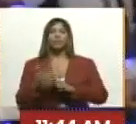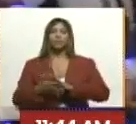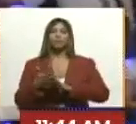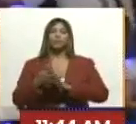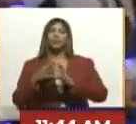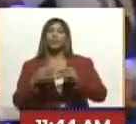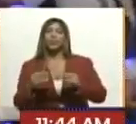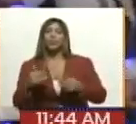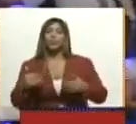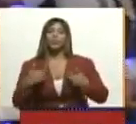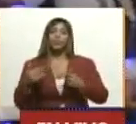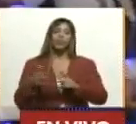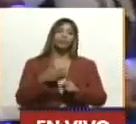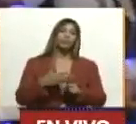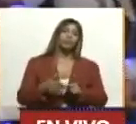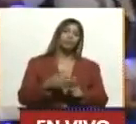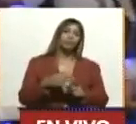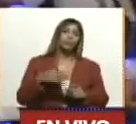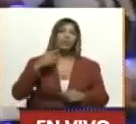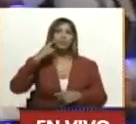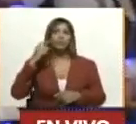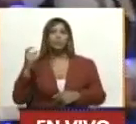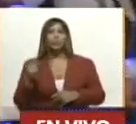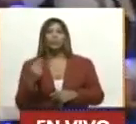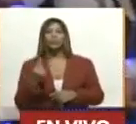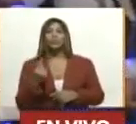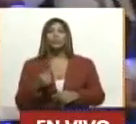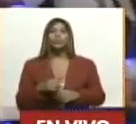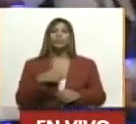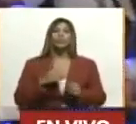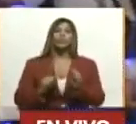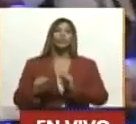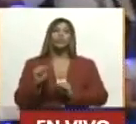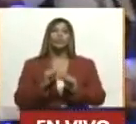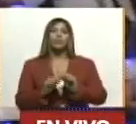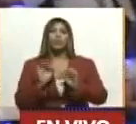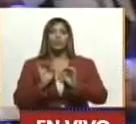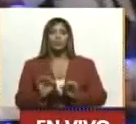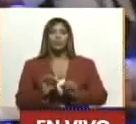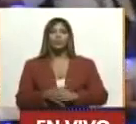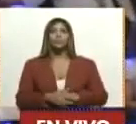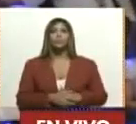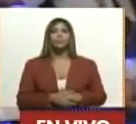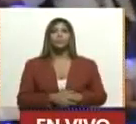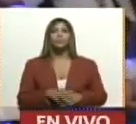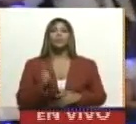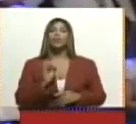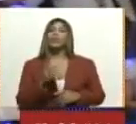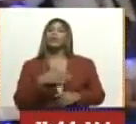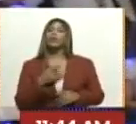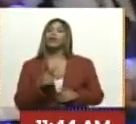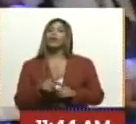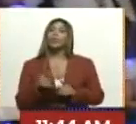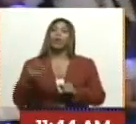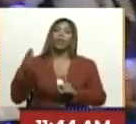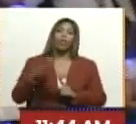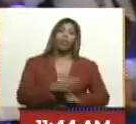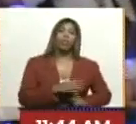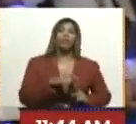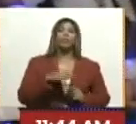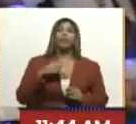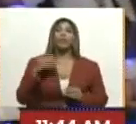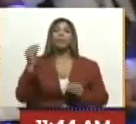sufrido actos de tortura física y psicológica solo por defender causas justas, o por querer obligarnos a levantar